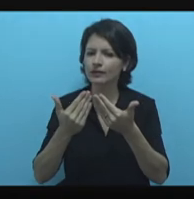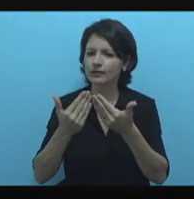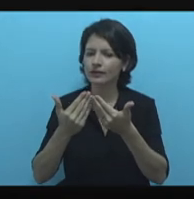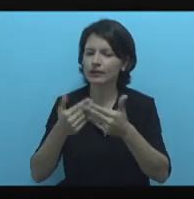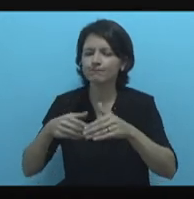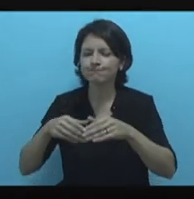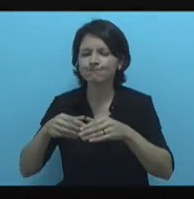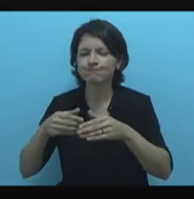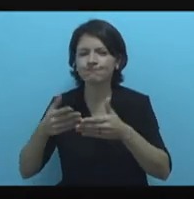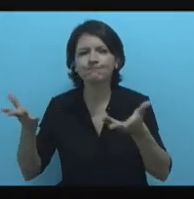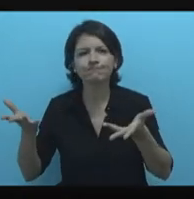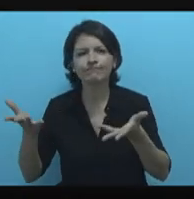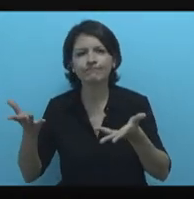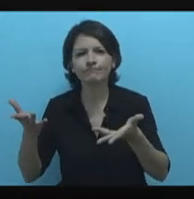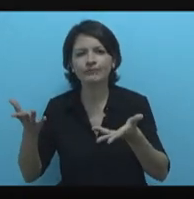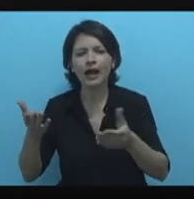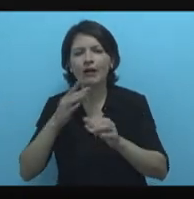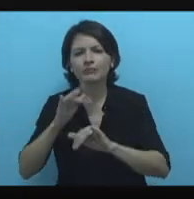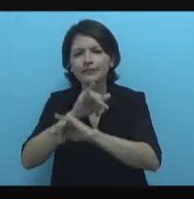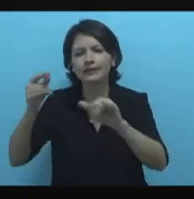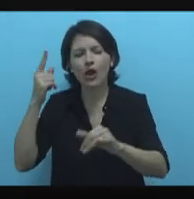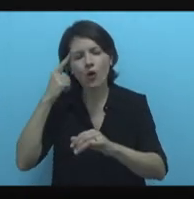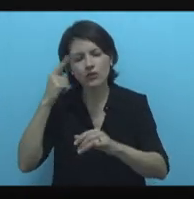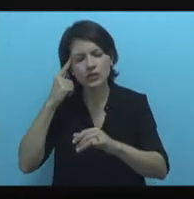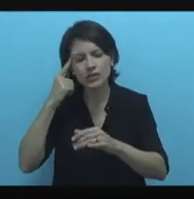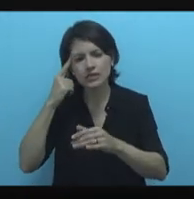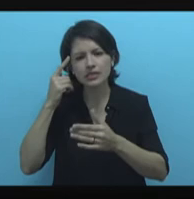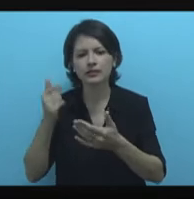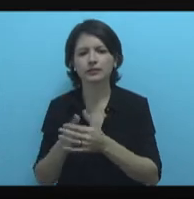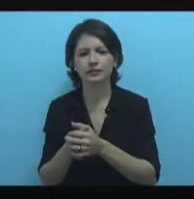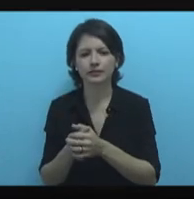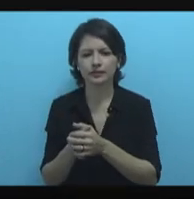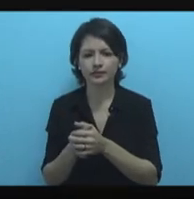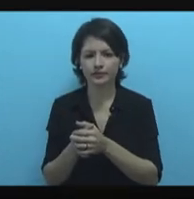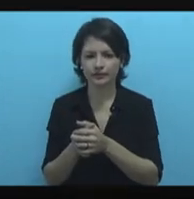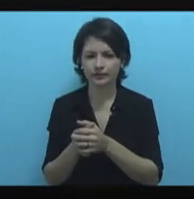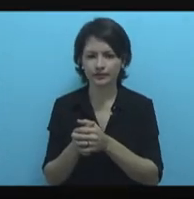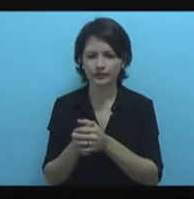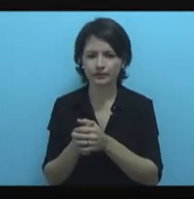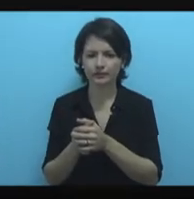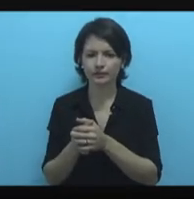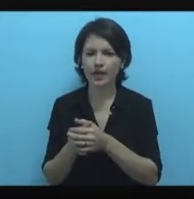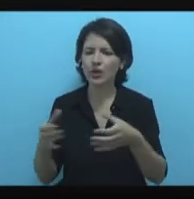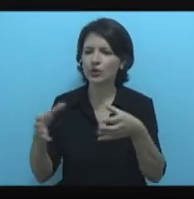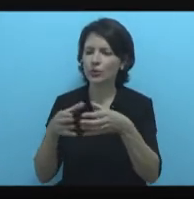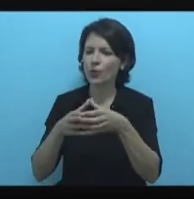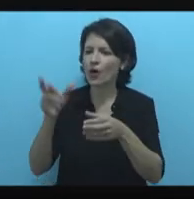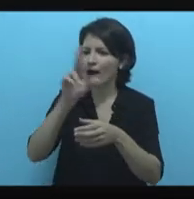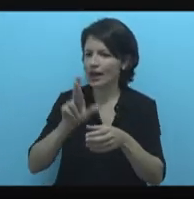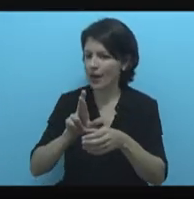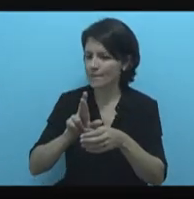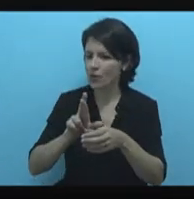conciencia sobre la existencia de las mujeres del rol que las mujeres